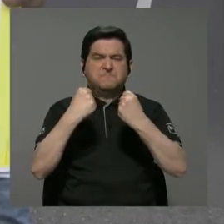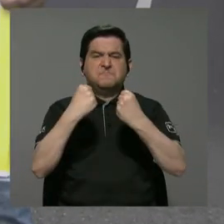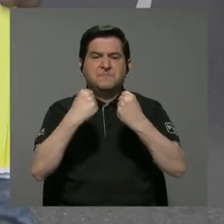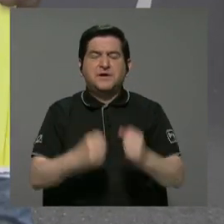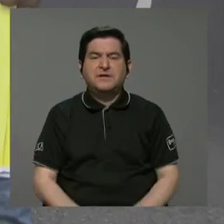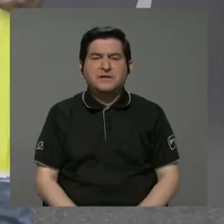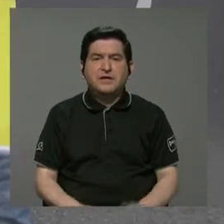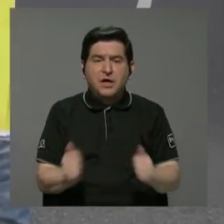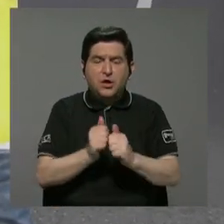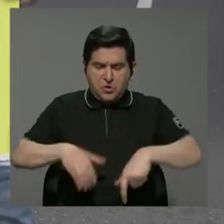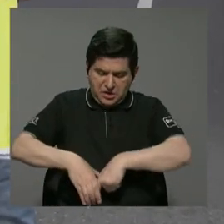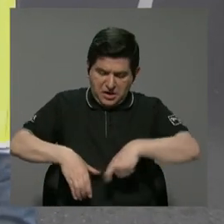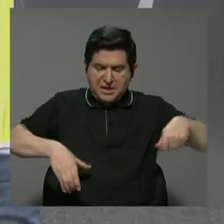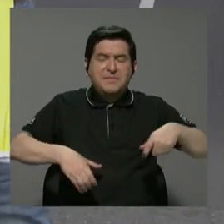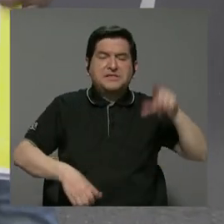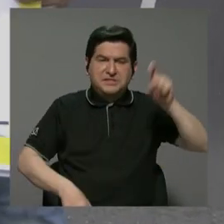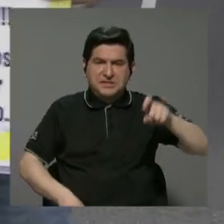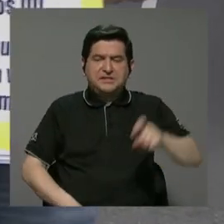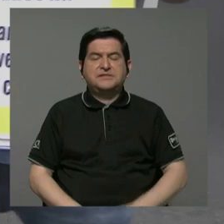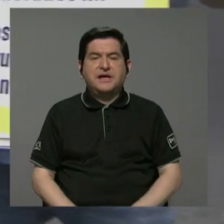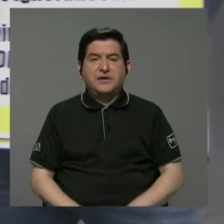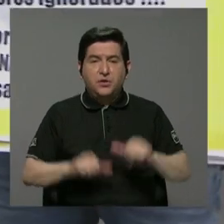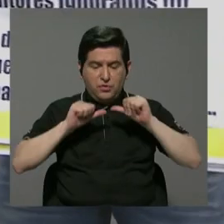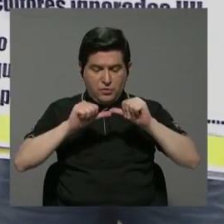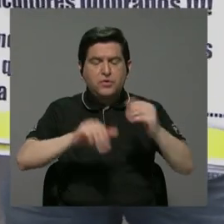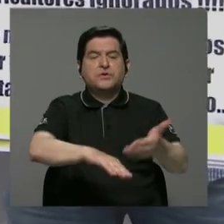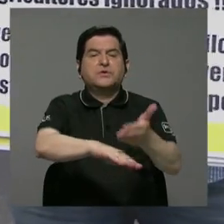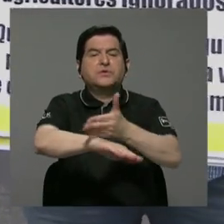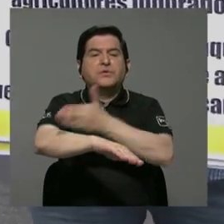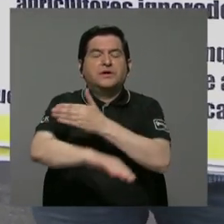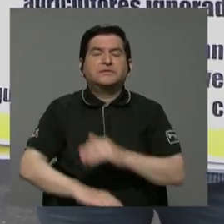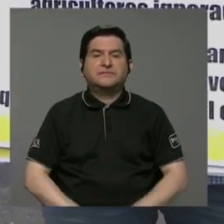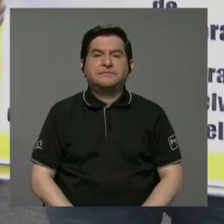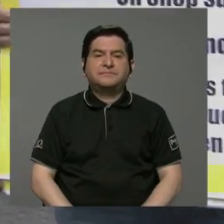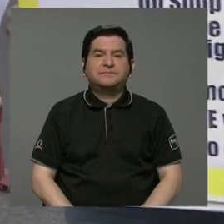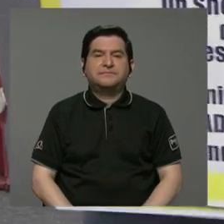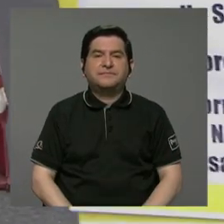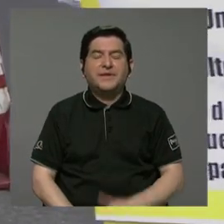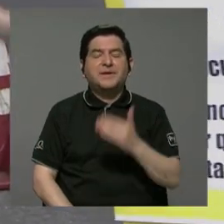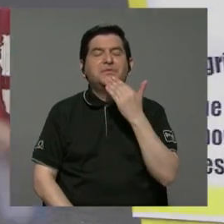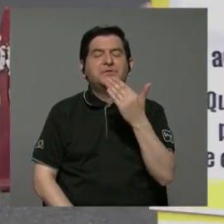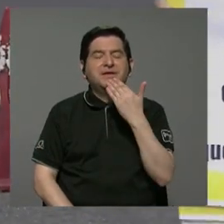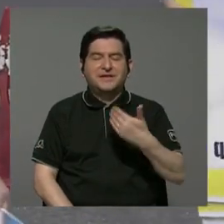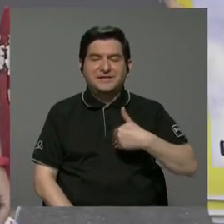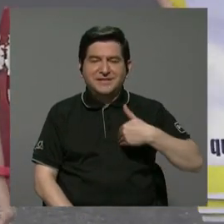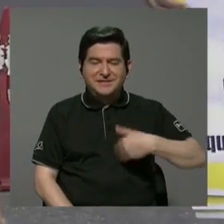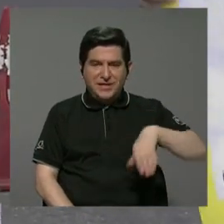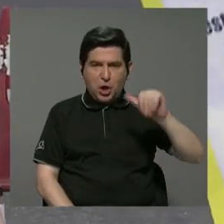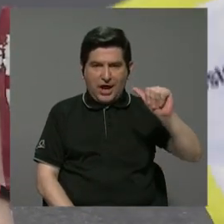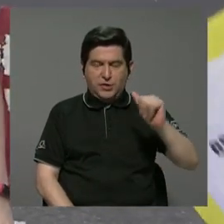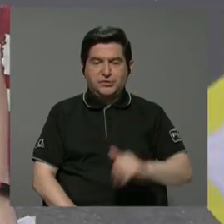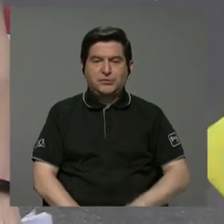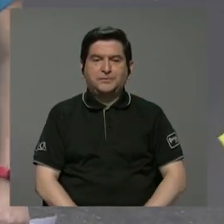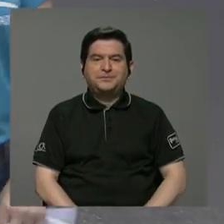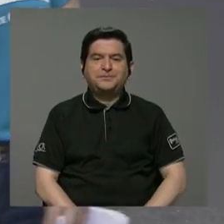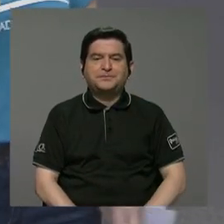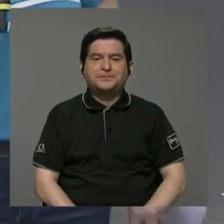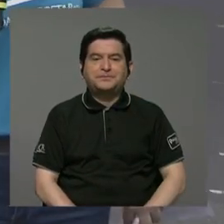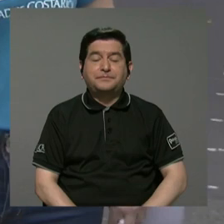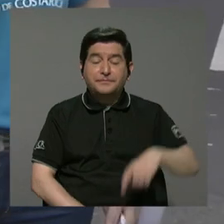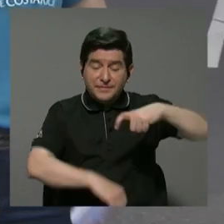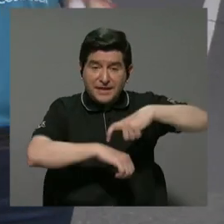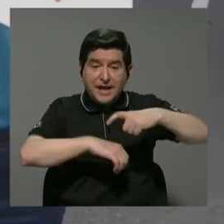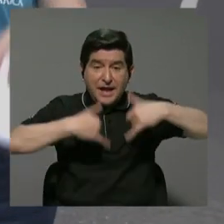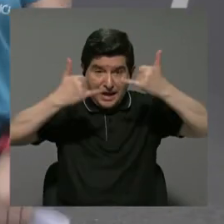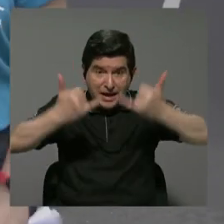con machete en mano para salir adelante. Muchísimas gracias, don Alonso. Muchas gracias. Sí, en este